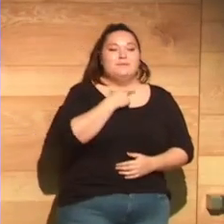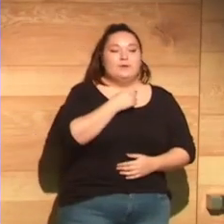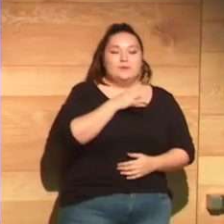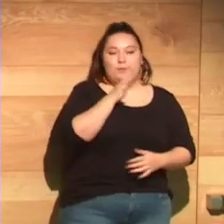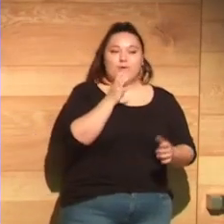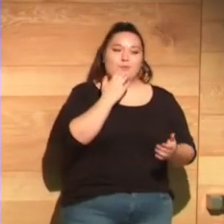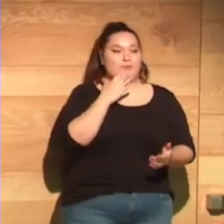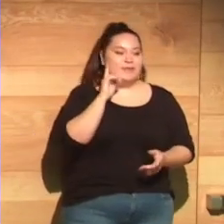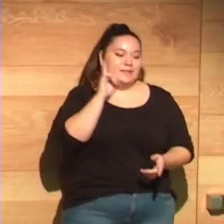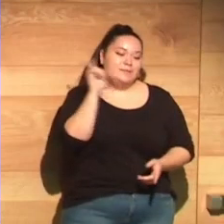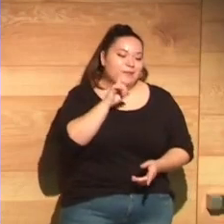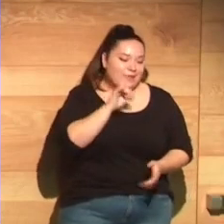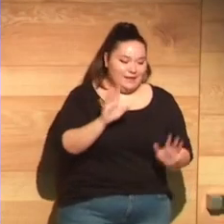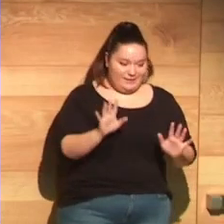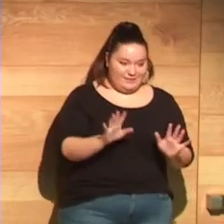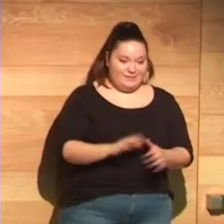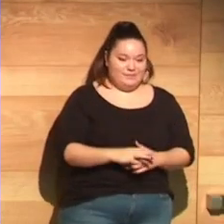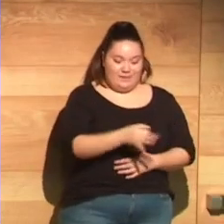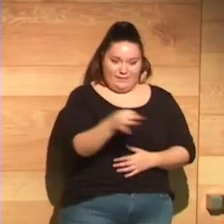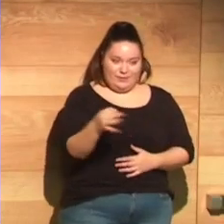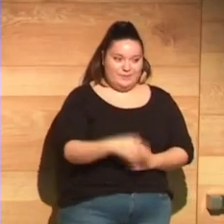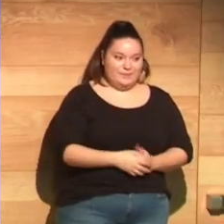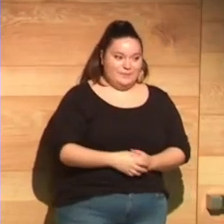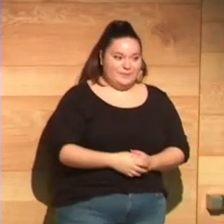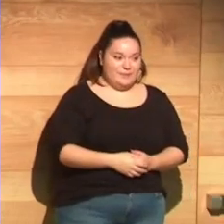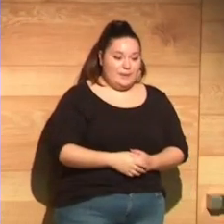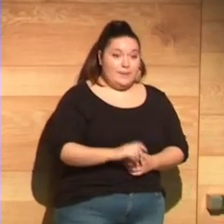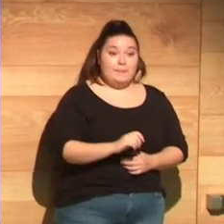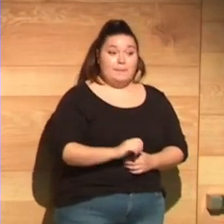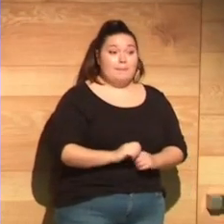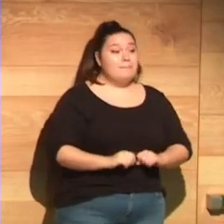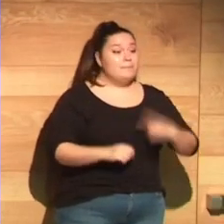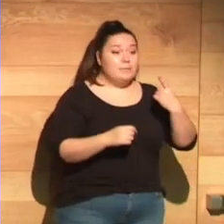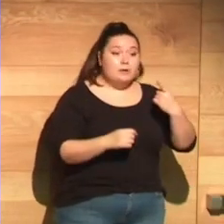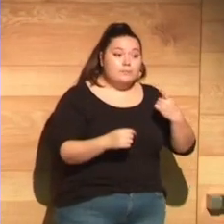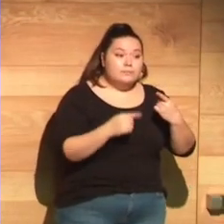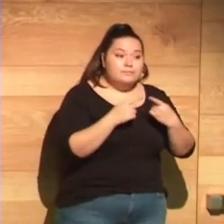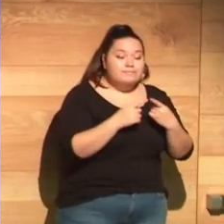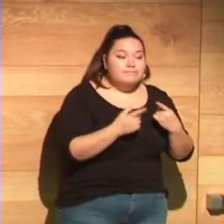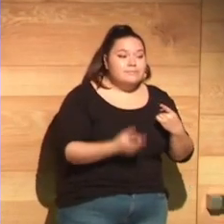Claro, mira, me gusta lo del engaño perfecto, me gusta como titular.